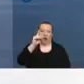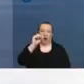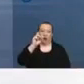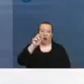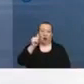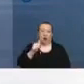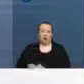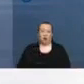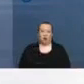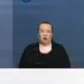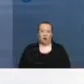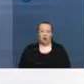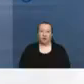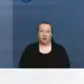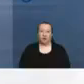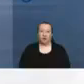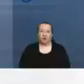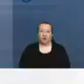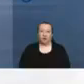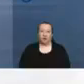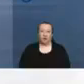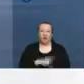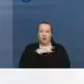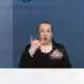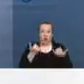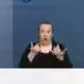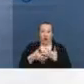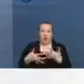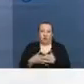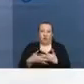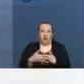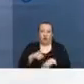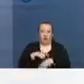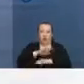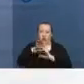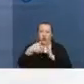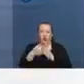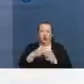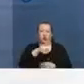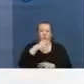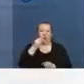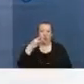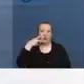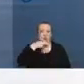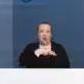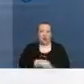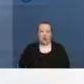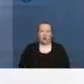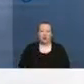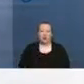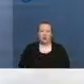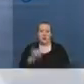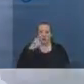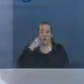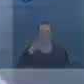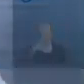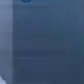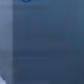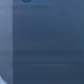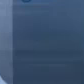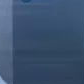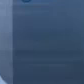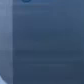tal que mientras cada instante veamos miren la vergüenza de presidente que tenemos por forma muestra en el vídeo